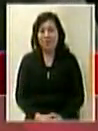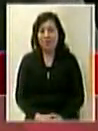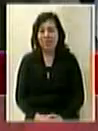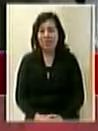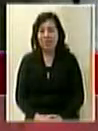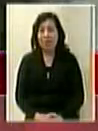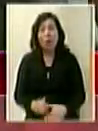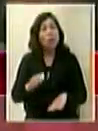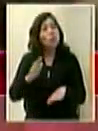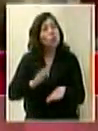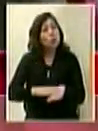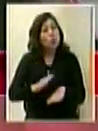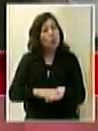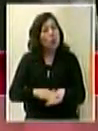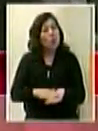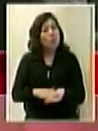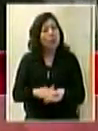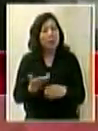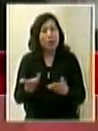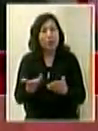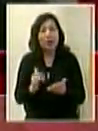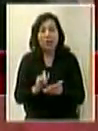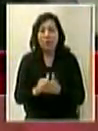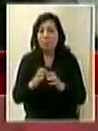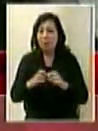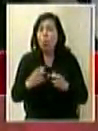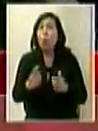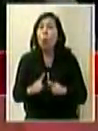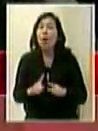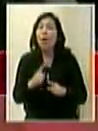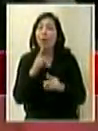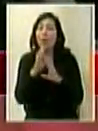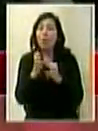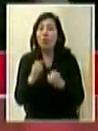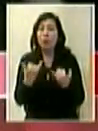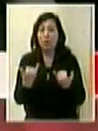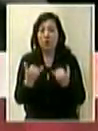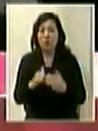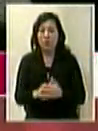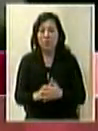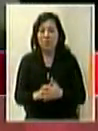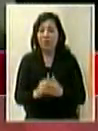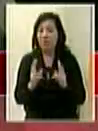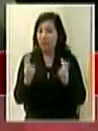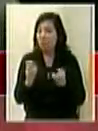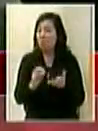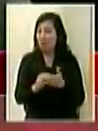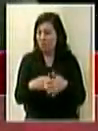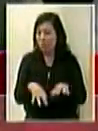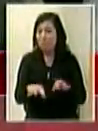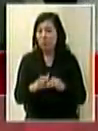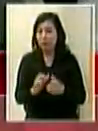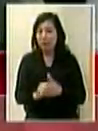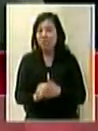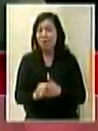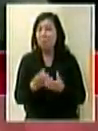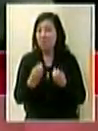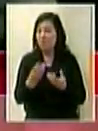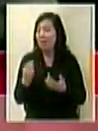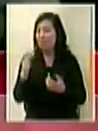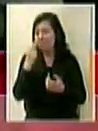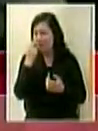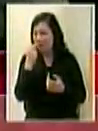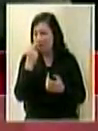Presidente, respecto a, digamos, la jornada de lo que va del Parlamento, ¿cómo va evaluando la sesión de hoy? ¿Había temas importantes? Sí, una sesión bastante